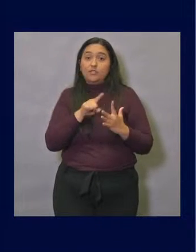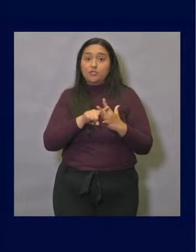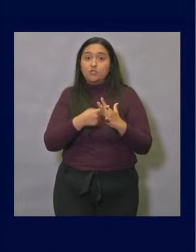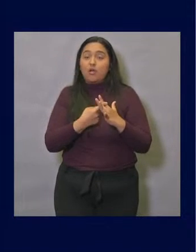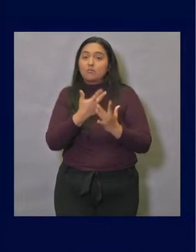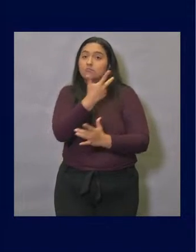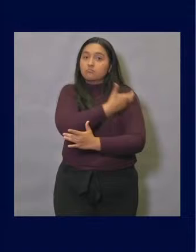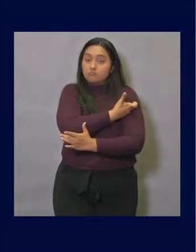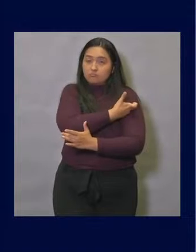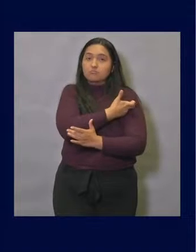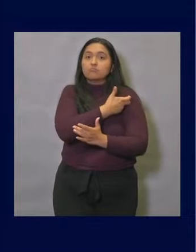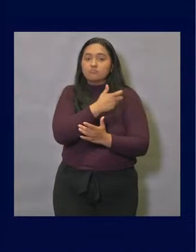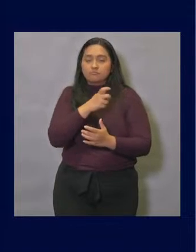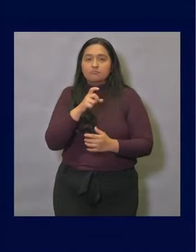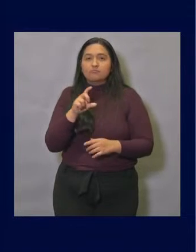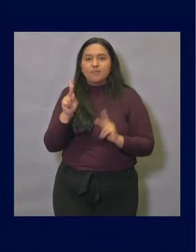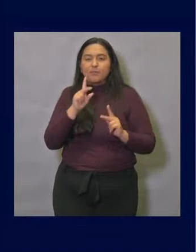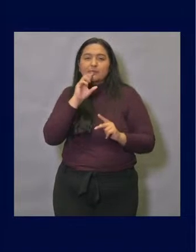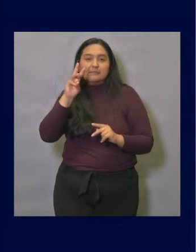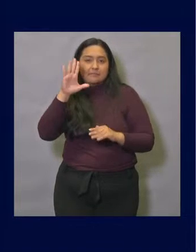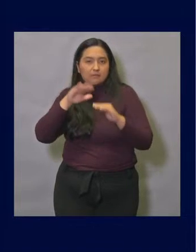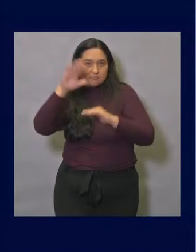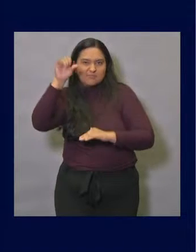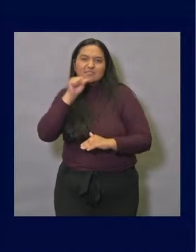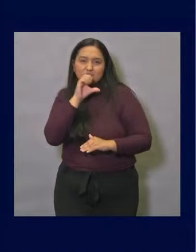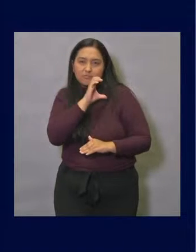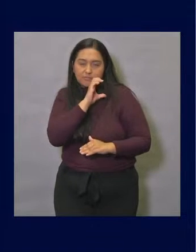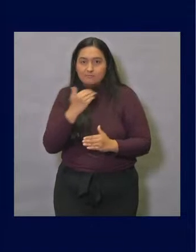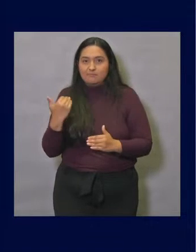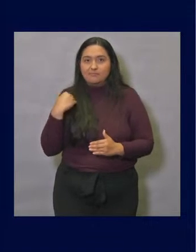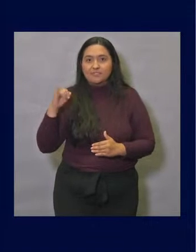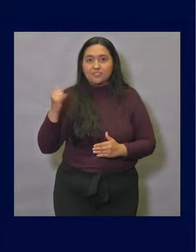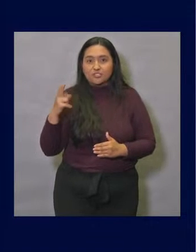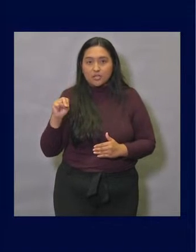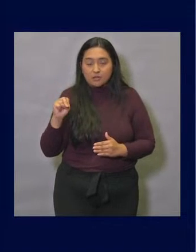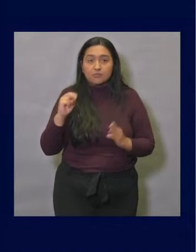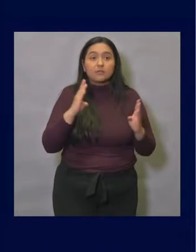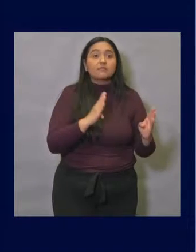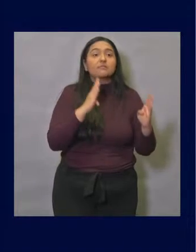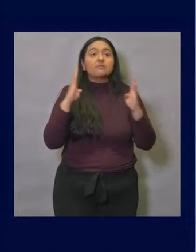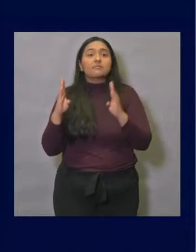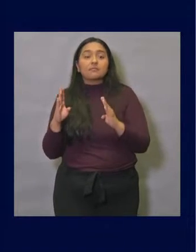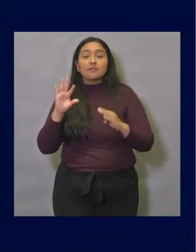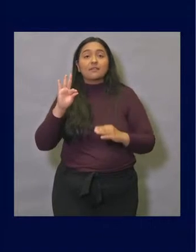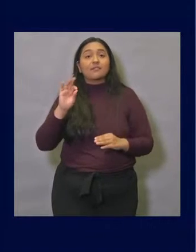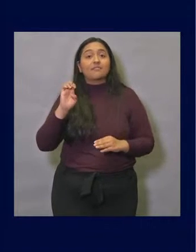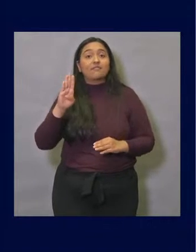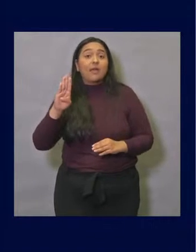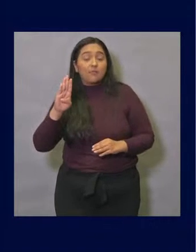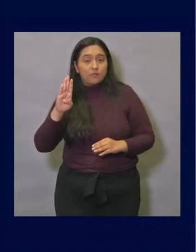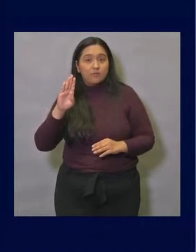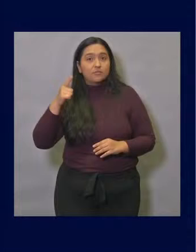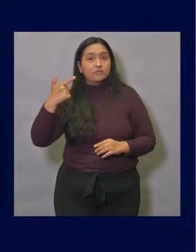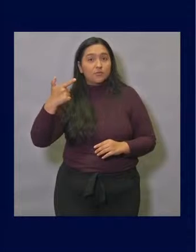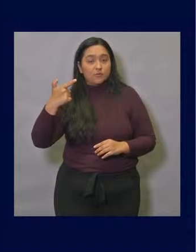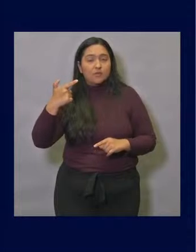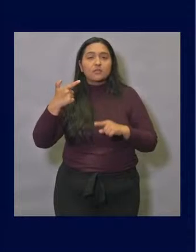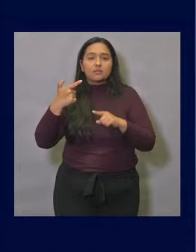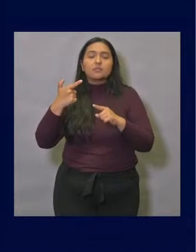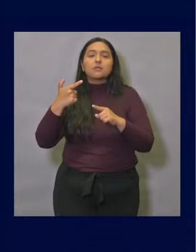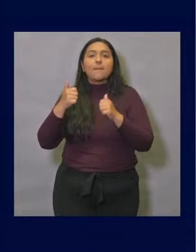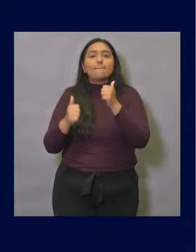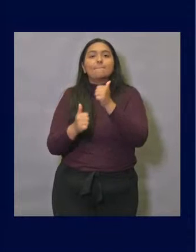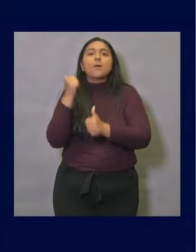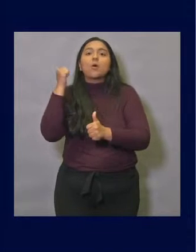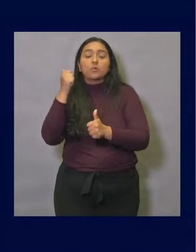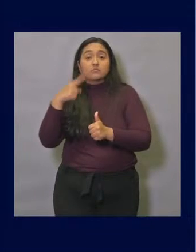de 65 años el 20 de enero y para el 21 de febrero el 50% de nuestros adultos mayores